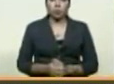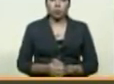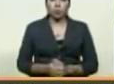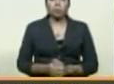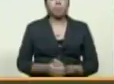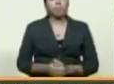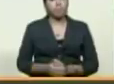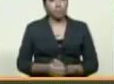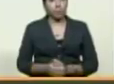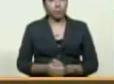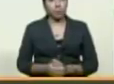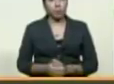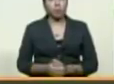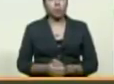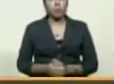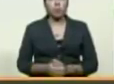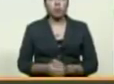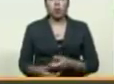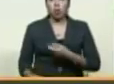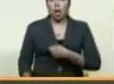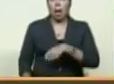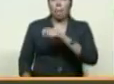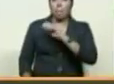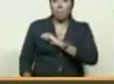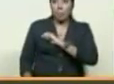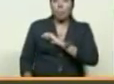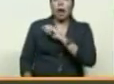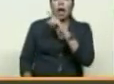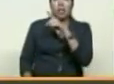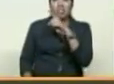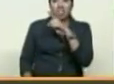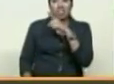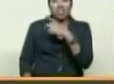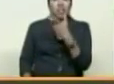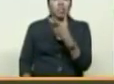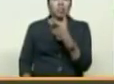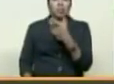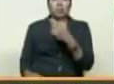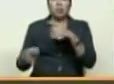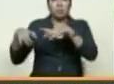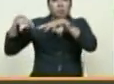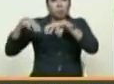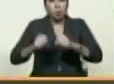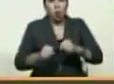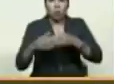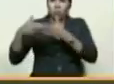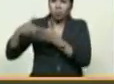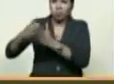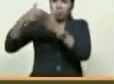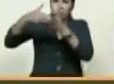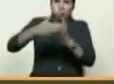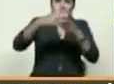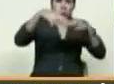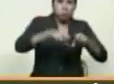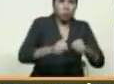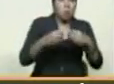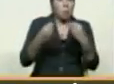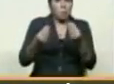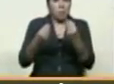si con España hemos perdido la mitad de nuestra población, no nos importa luchar con el mundo